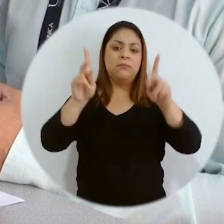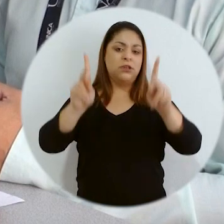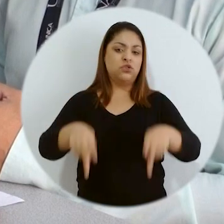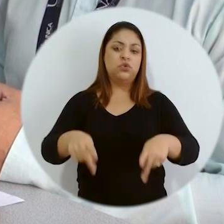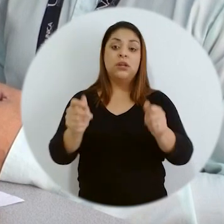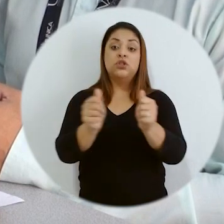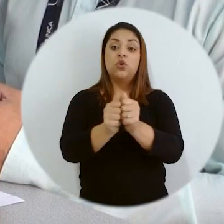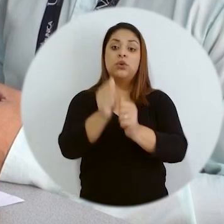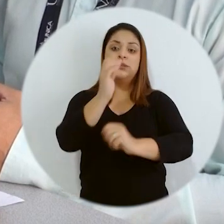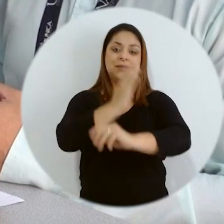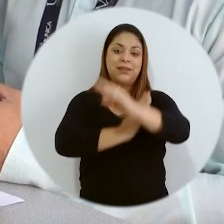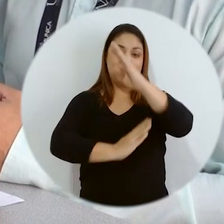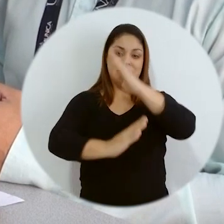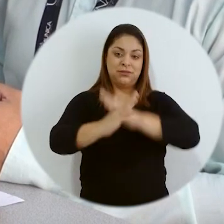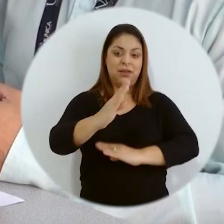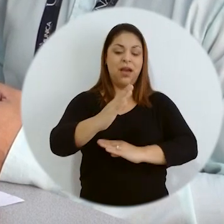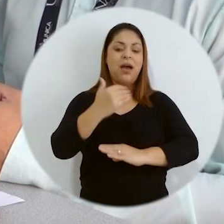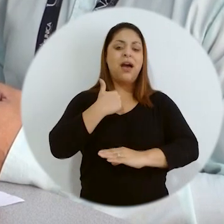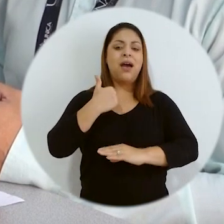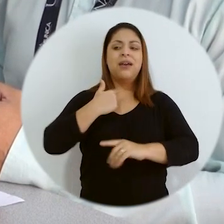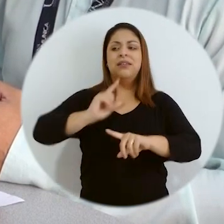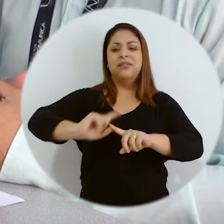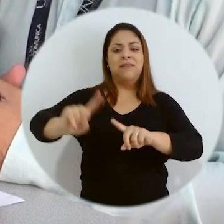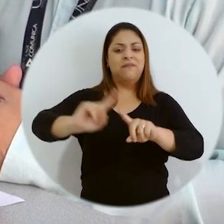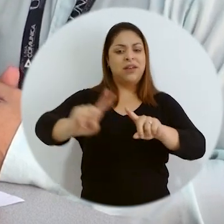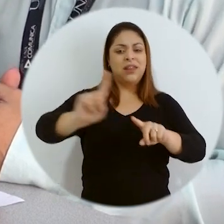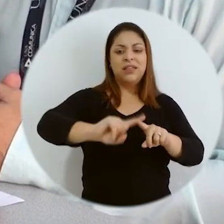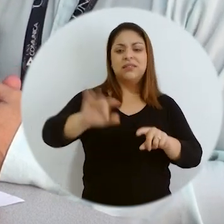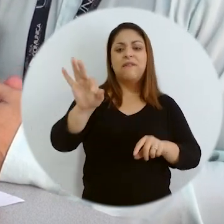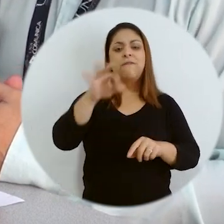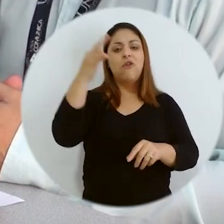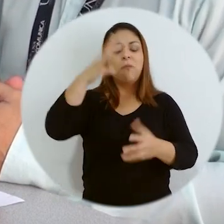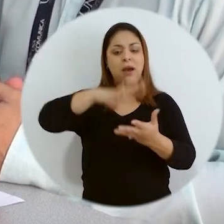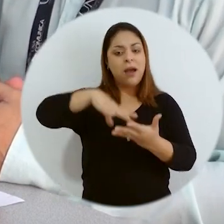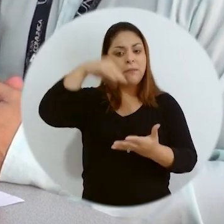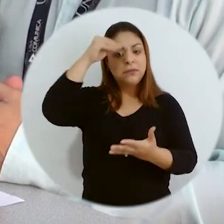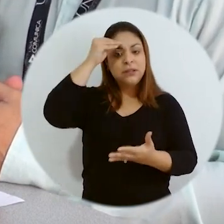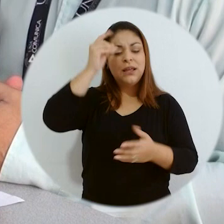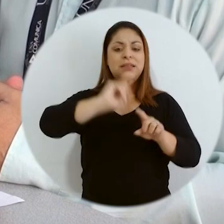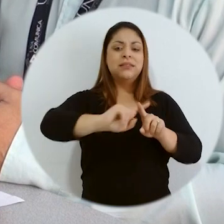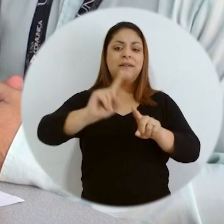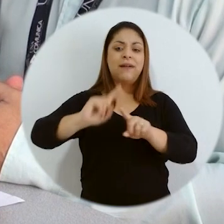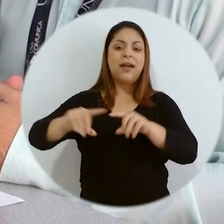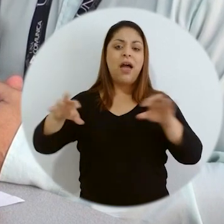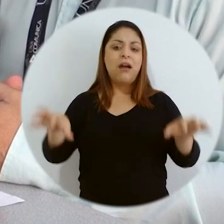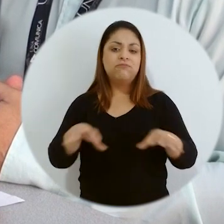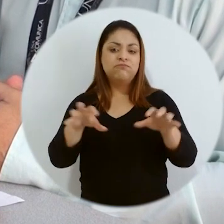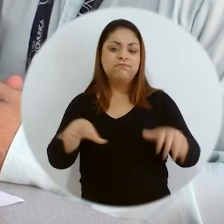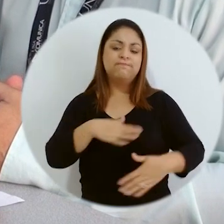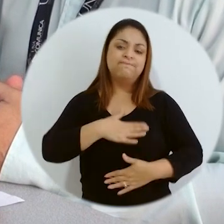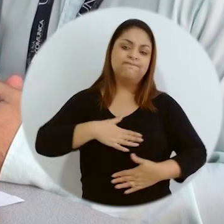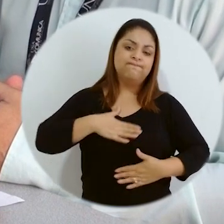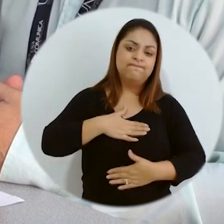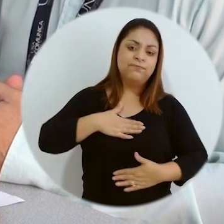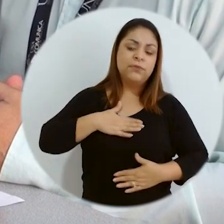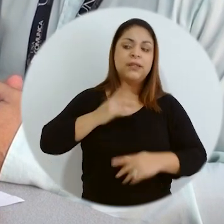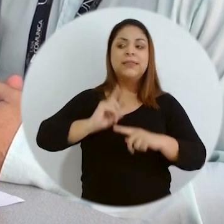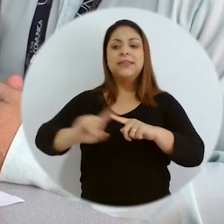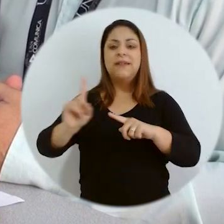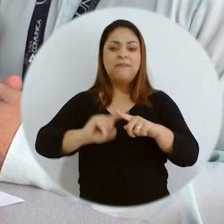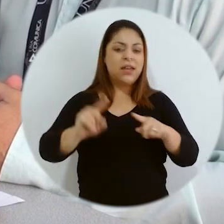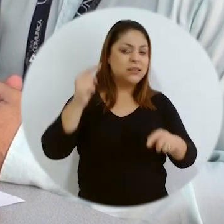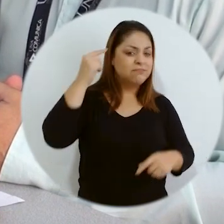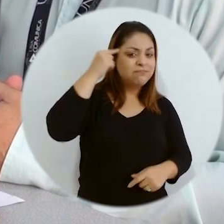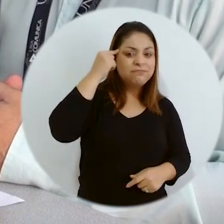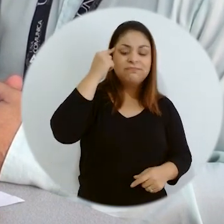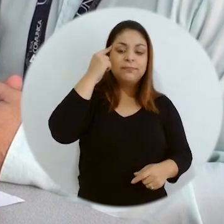caso de la población con discapacidad, ¿verdad? Todos tenemos diferentes formas de aprender, tenemos diferentes actividades